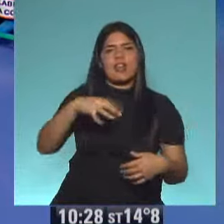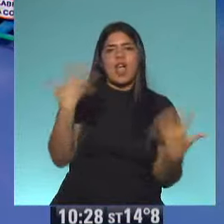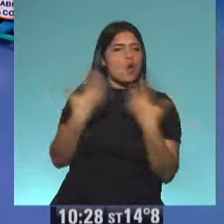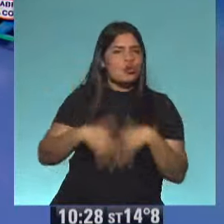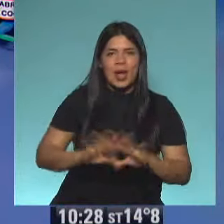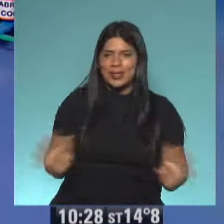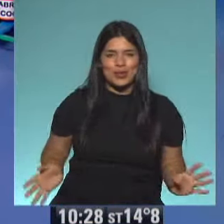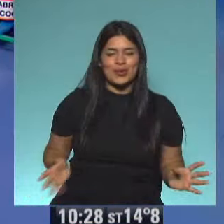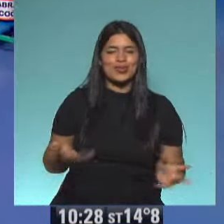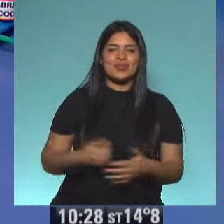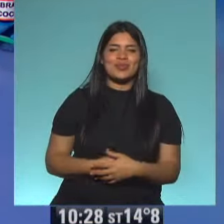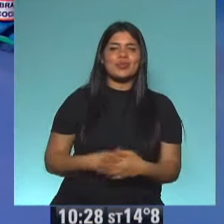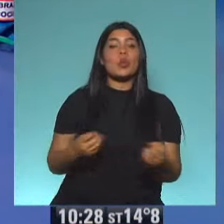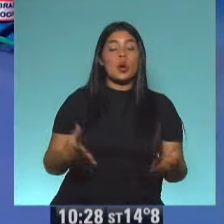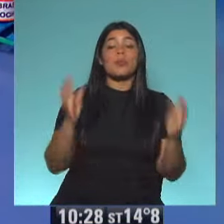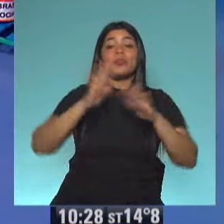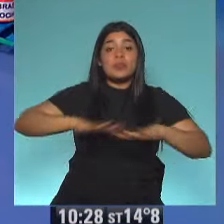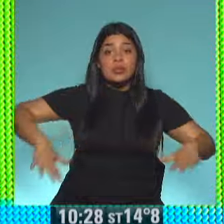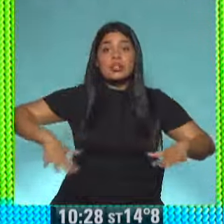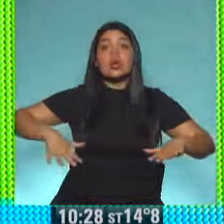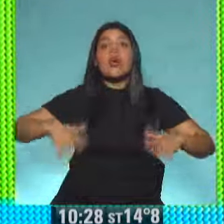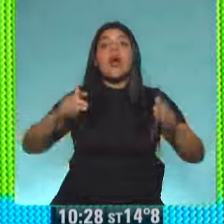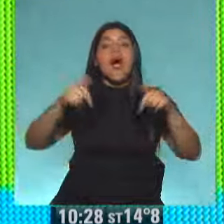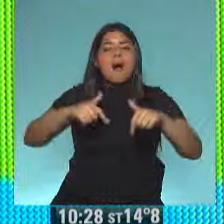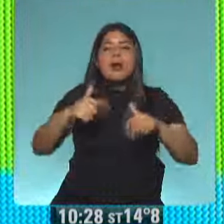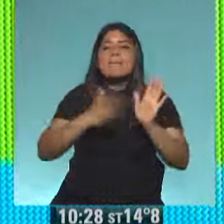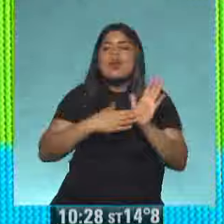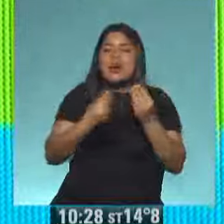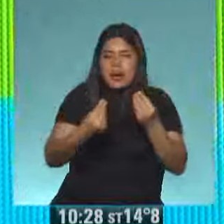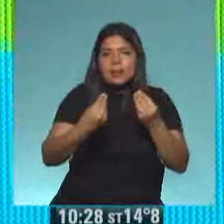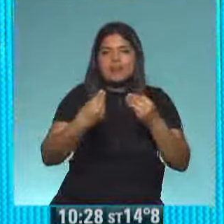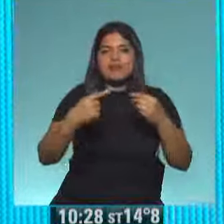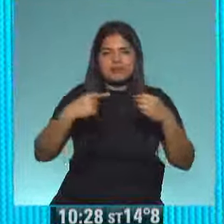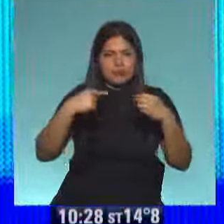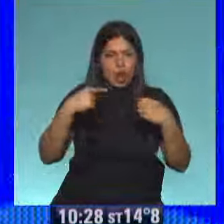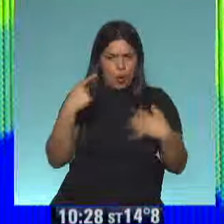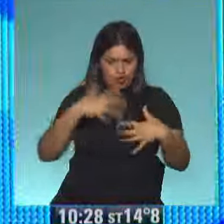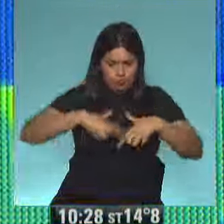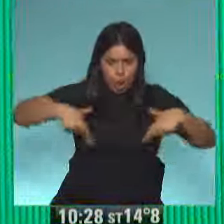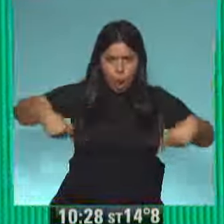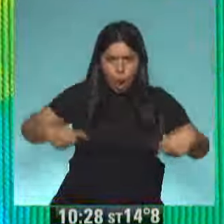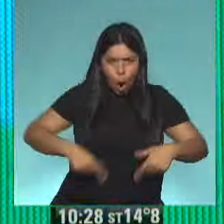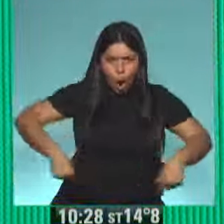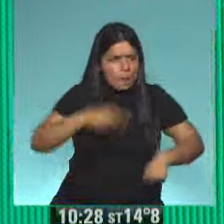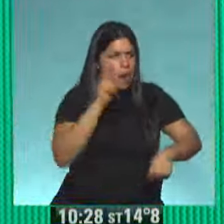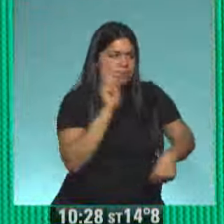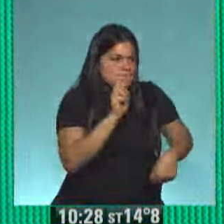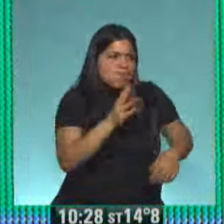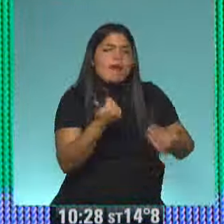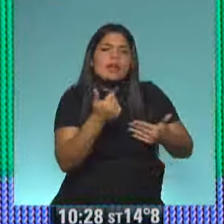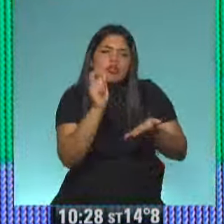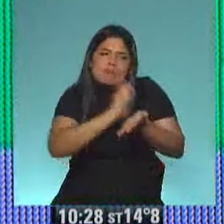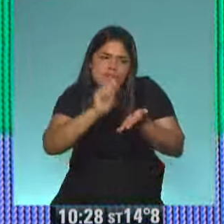Bueno. Bien. Con los chicos vamos a tratar de mirar muy bien estos trajes y intentar describirlos, ¿sí? Entonces en el